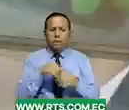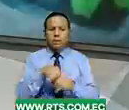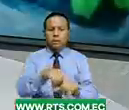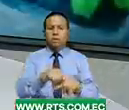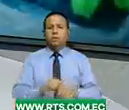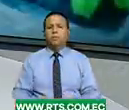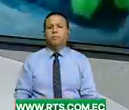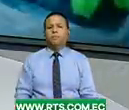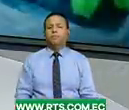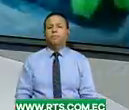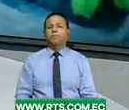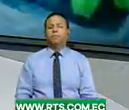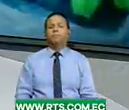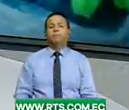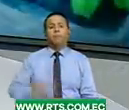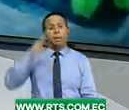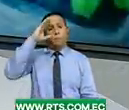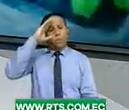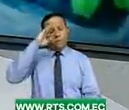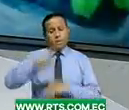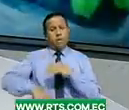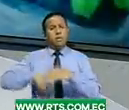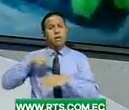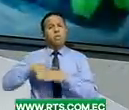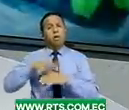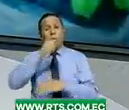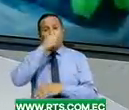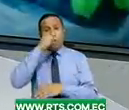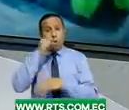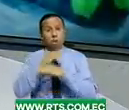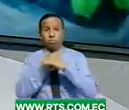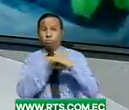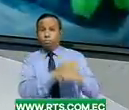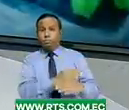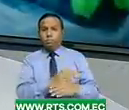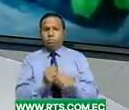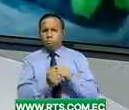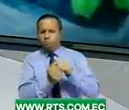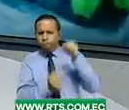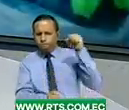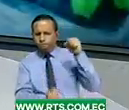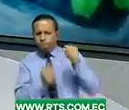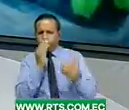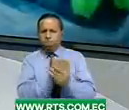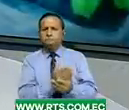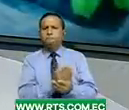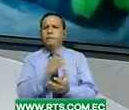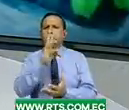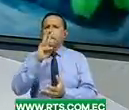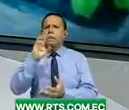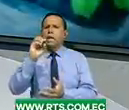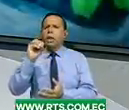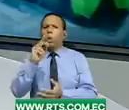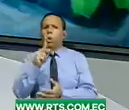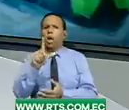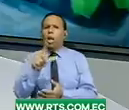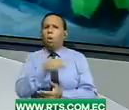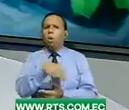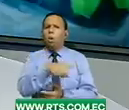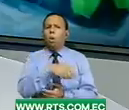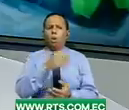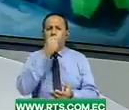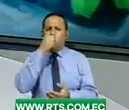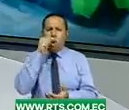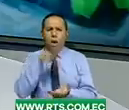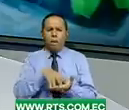Romero. La Policía Nacional Antinarcóticos decomisó más de 600 kilos de clorhidrato de cocaína